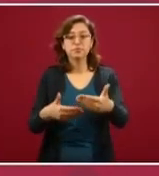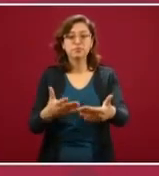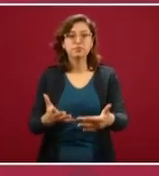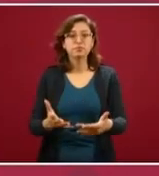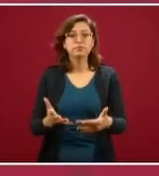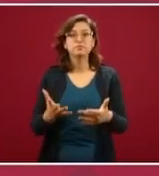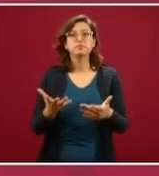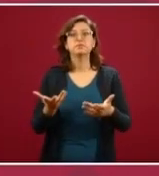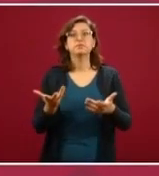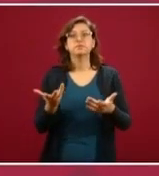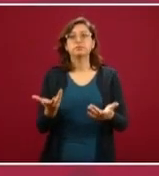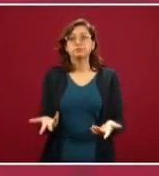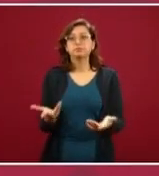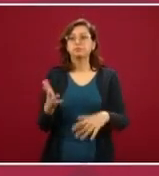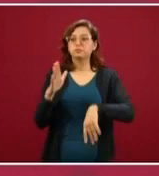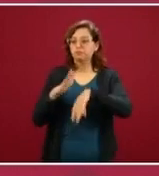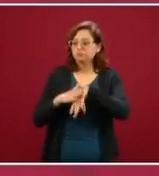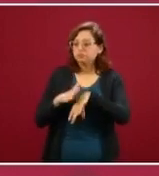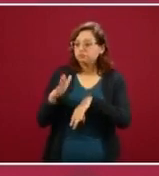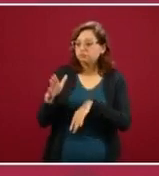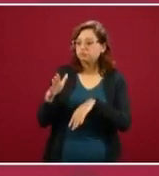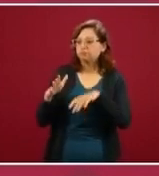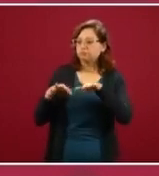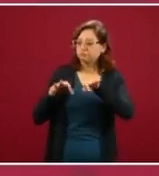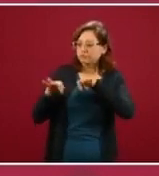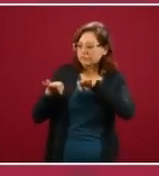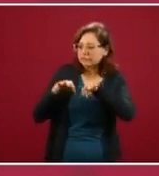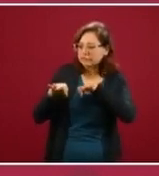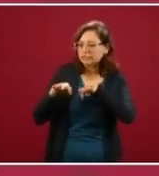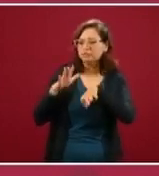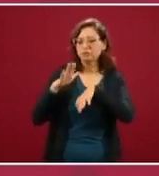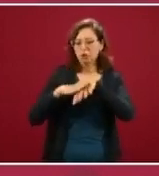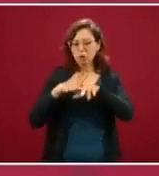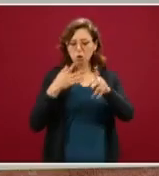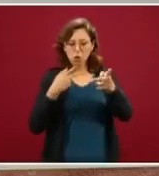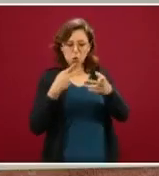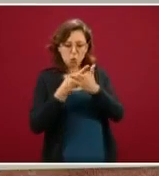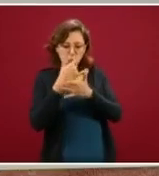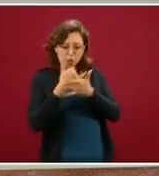más trabajado el proyecto de ejecución